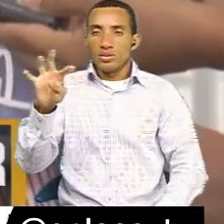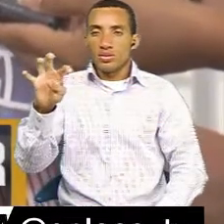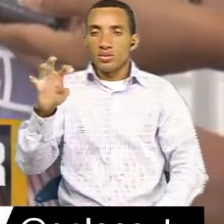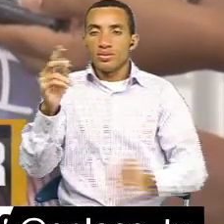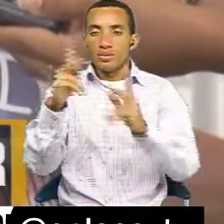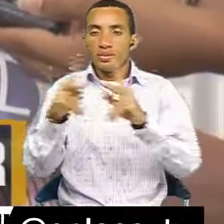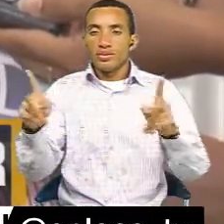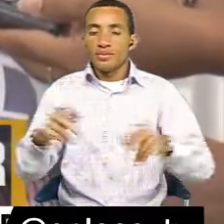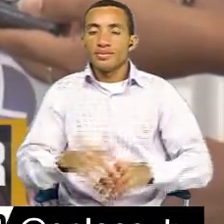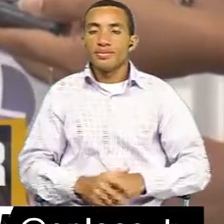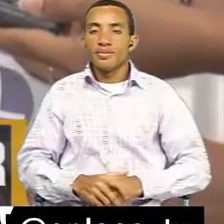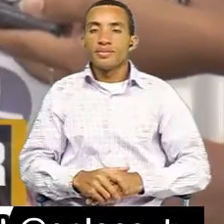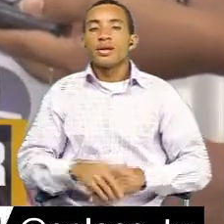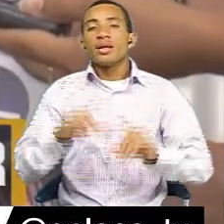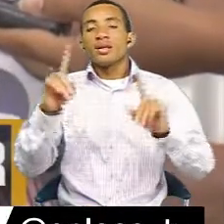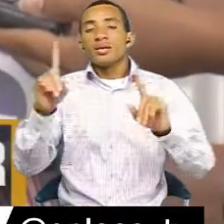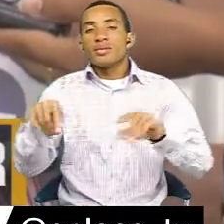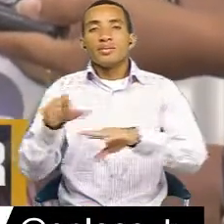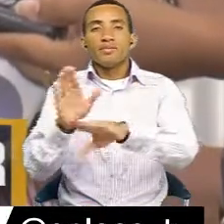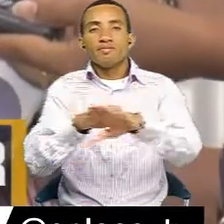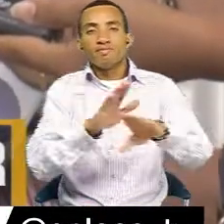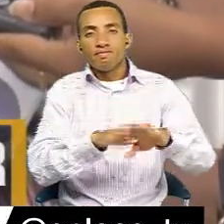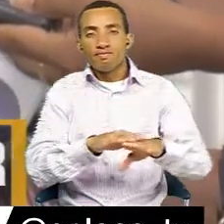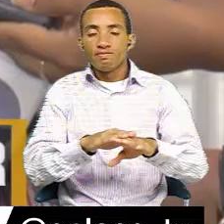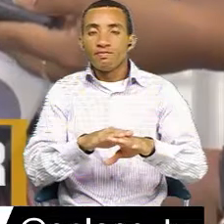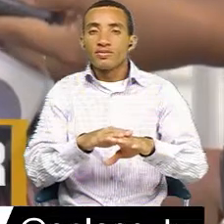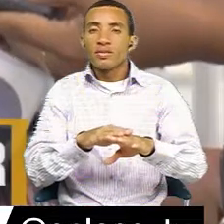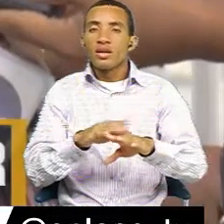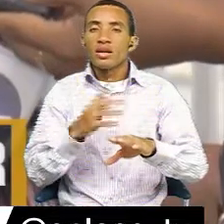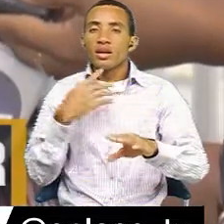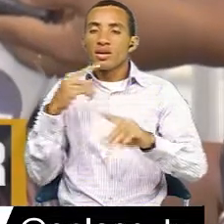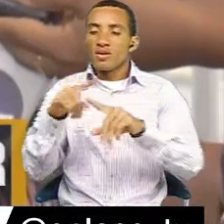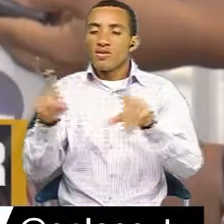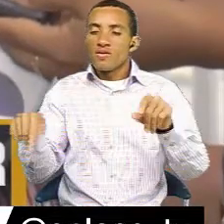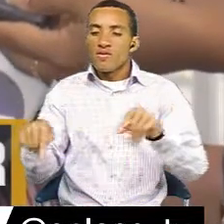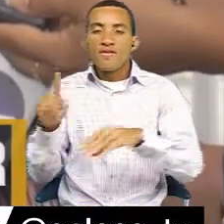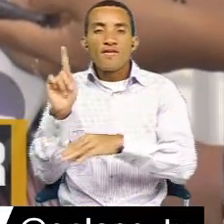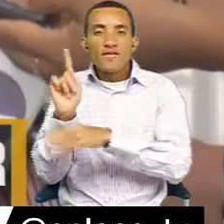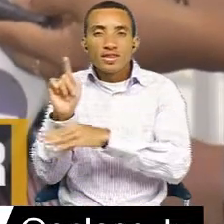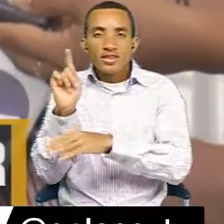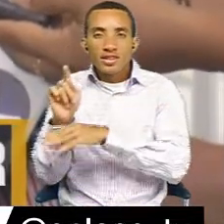personas. Se han presentado por parte de los fiscales